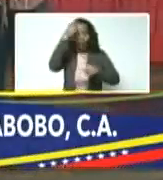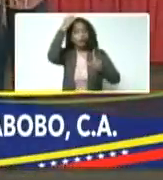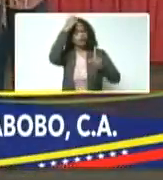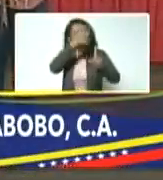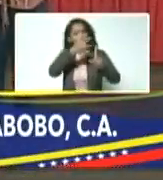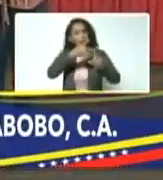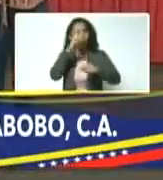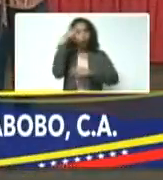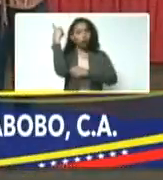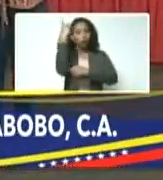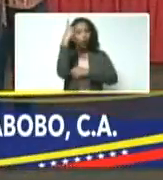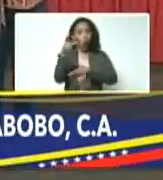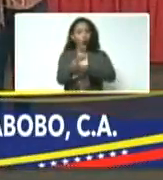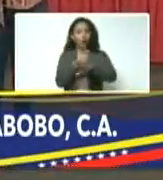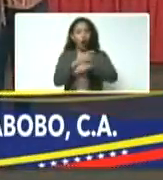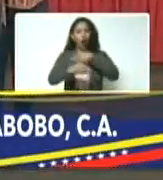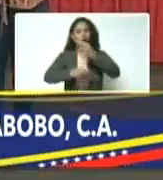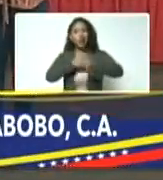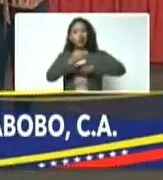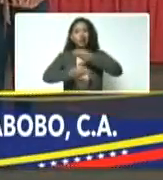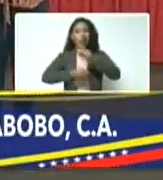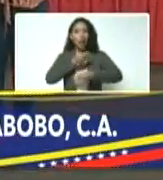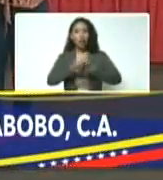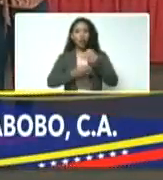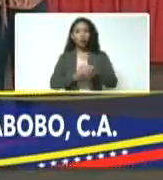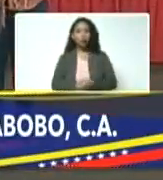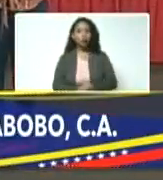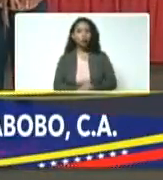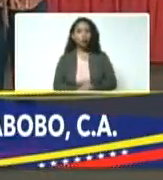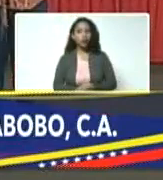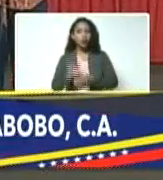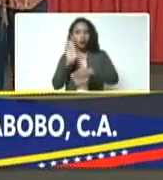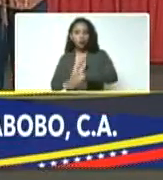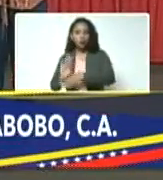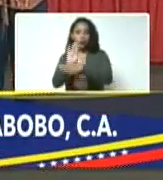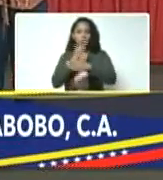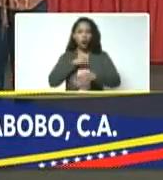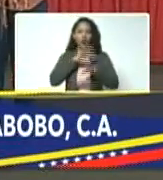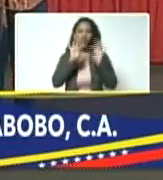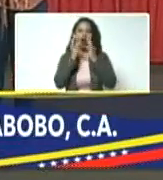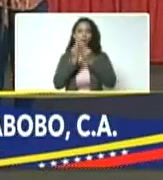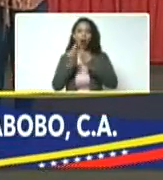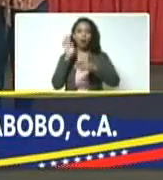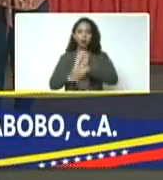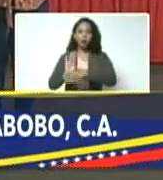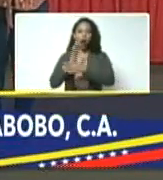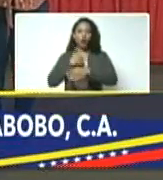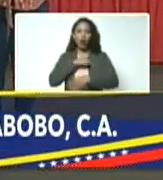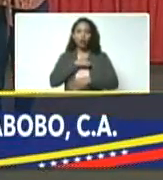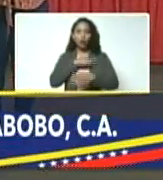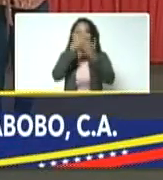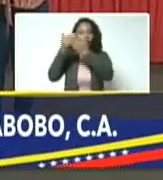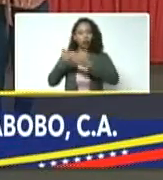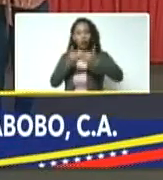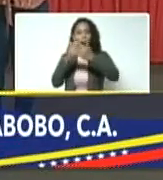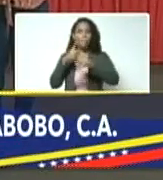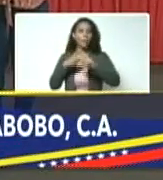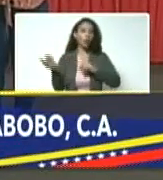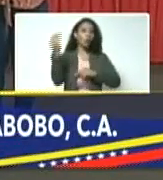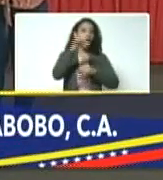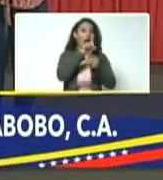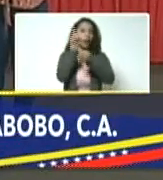solo gobierno garantizando la protección de nuestra familia, la protección de nuestra y nuestros estudiantes. Pero además de